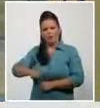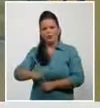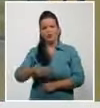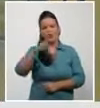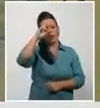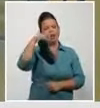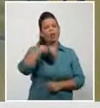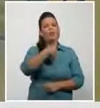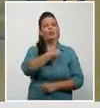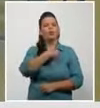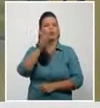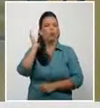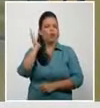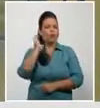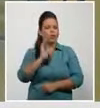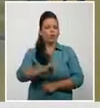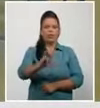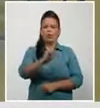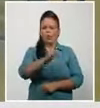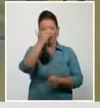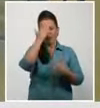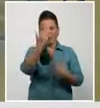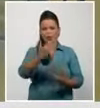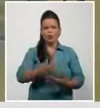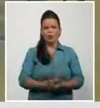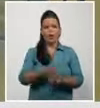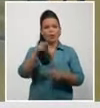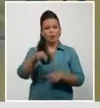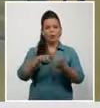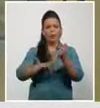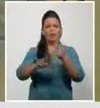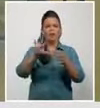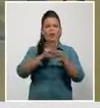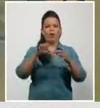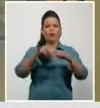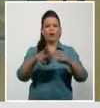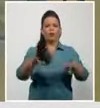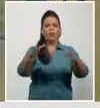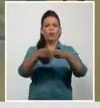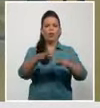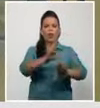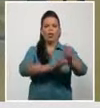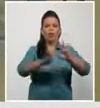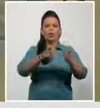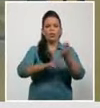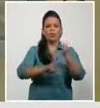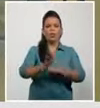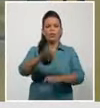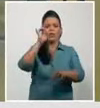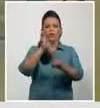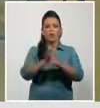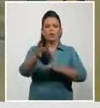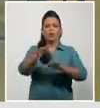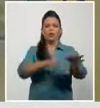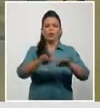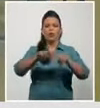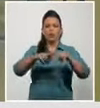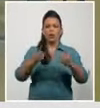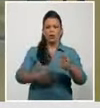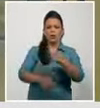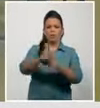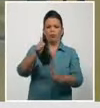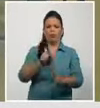la teleaudiencia nacional. En Guantánamo, el Consejo de Defensa Provincial está activado a partir de decretarse la fase número 2,